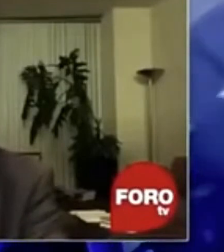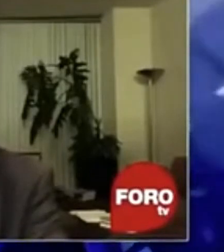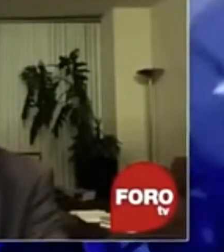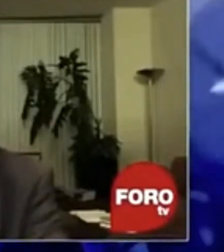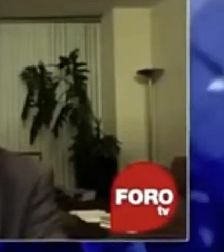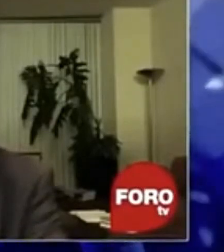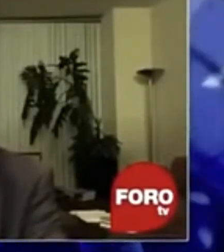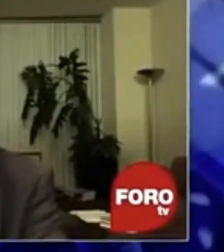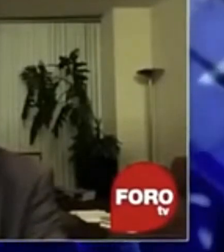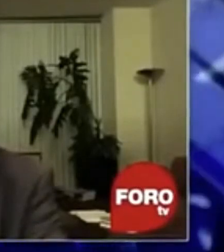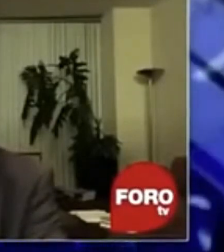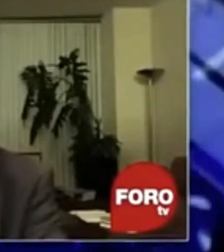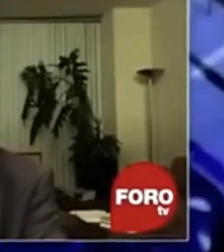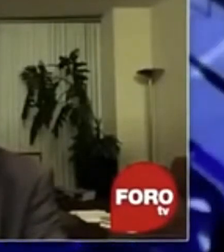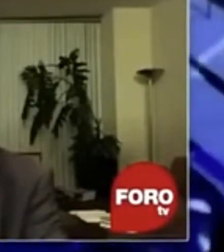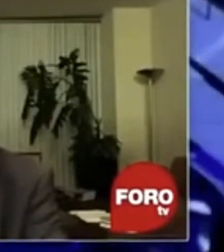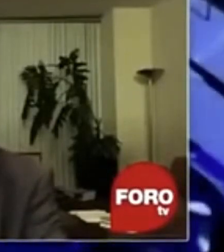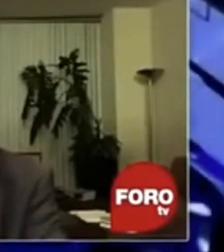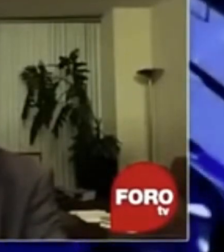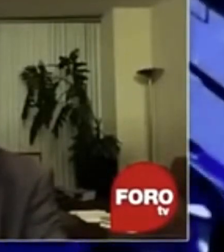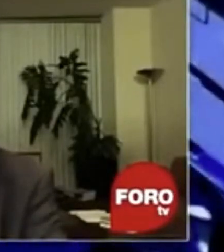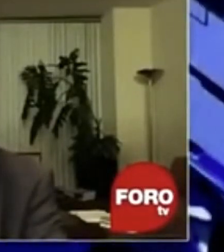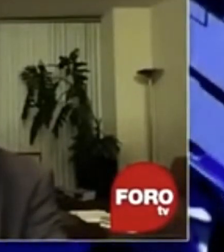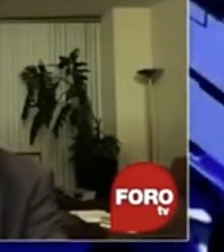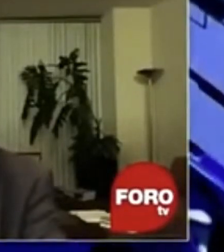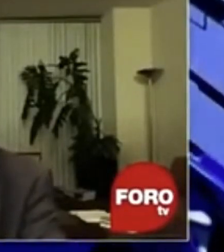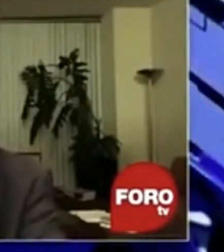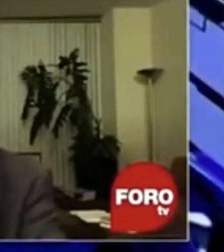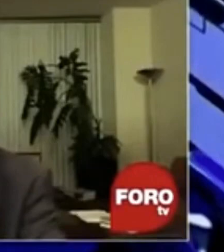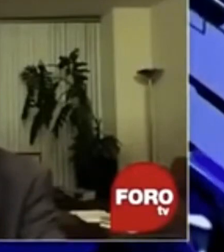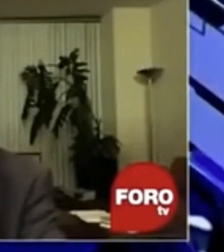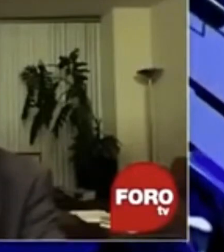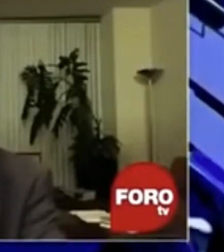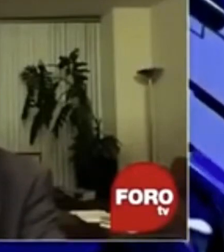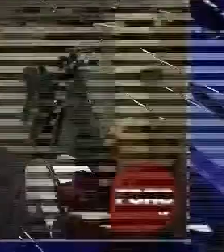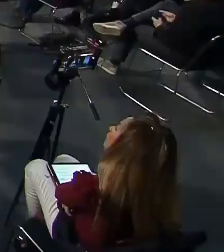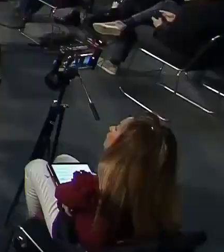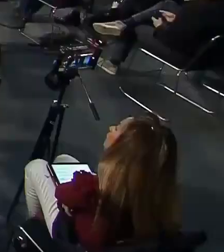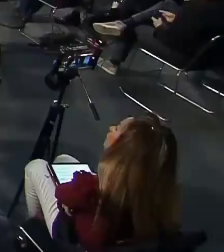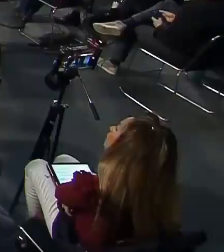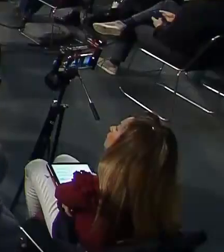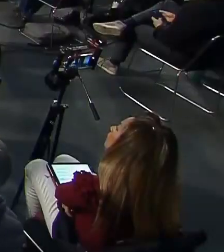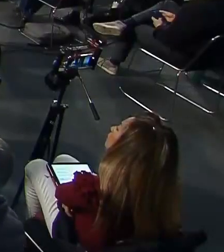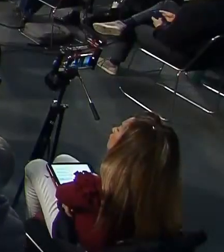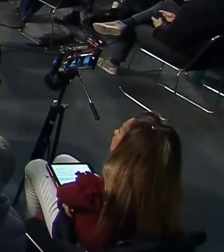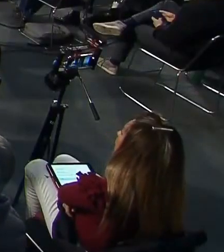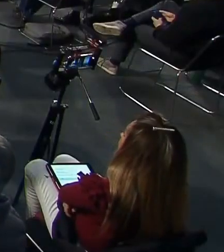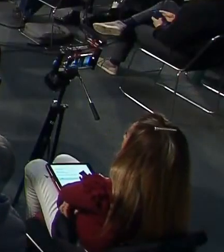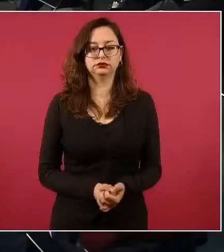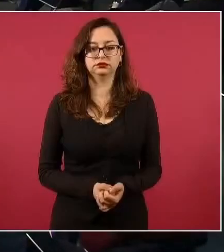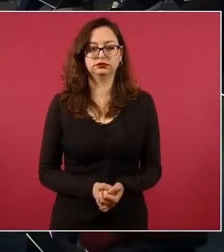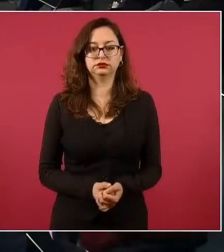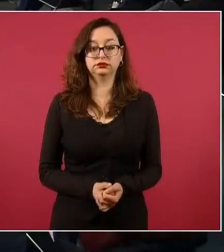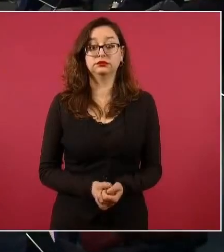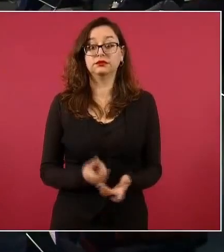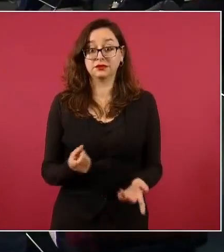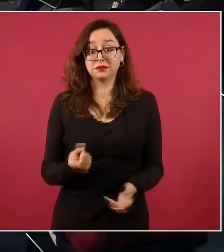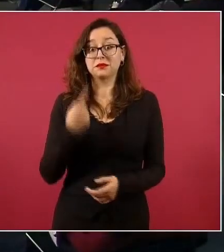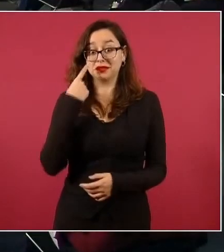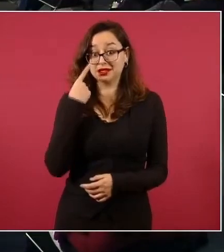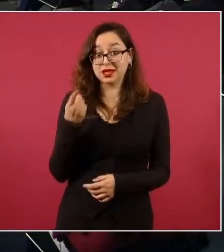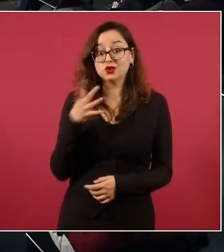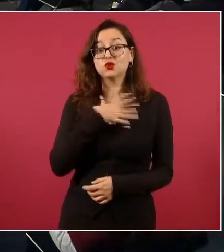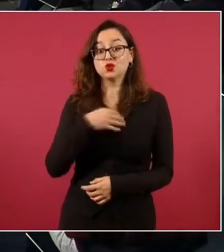equivoco. Y luego, gracias a Héctor y su amistad con Diodoro, creo que la pudimos mandar. Gracias a